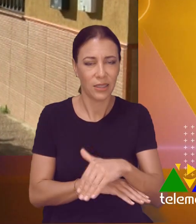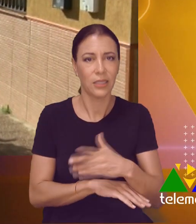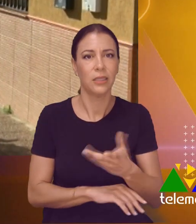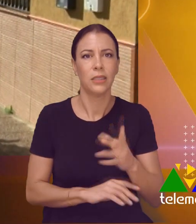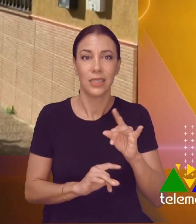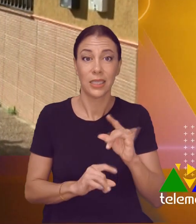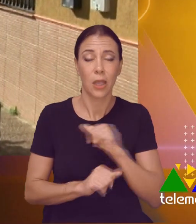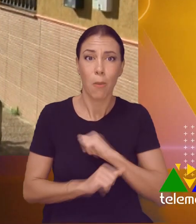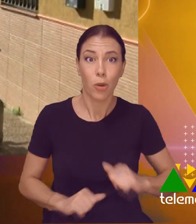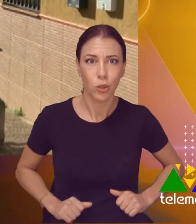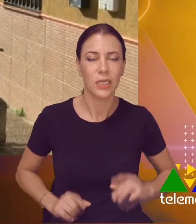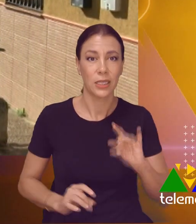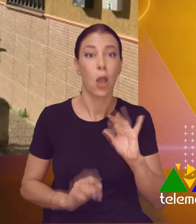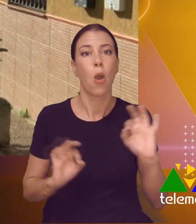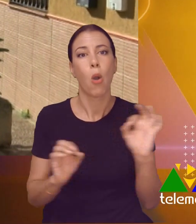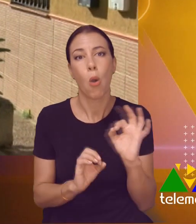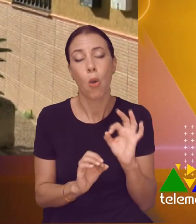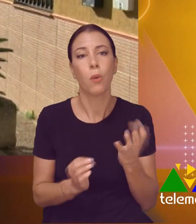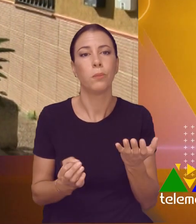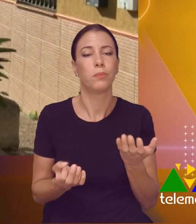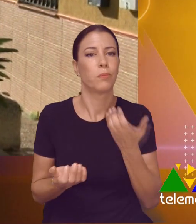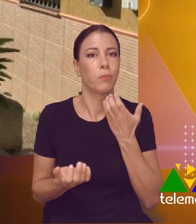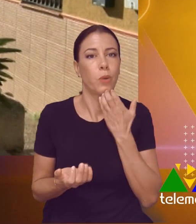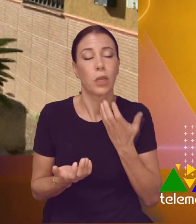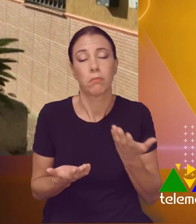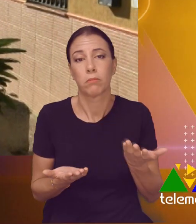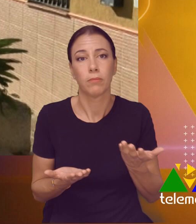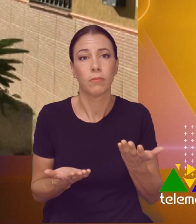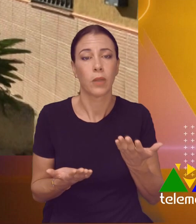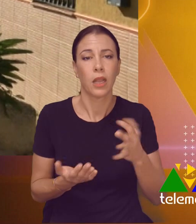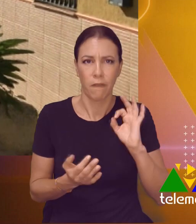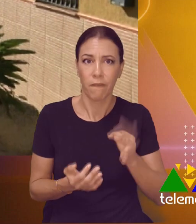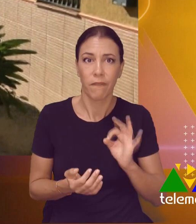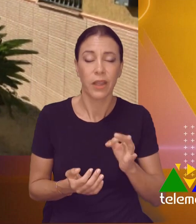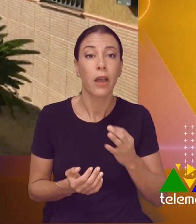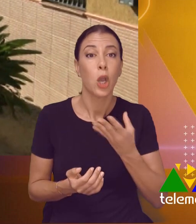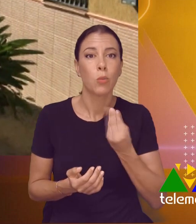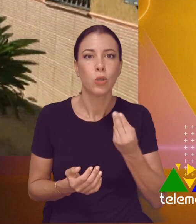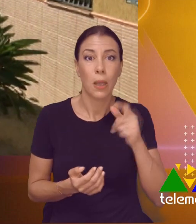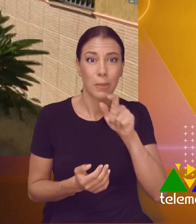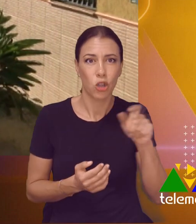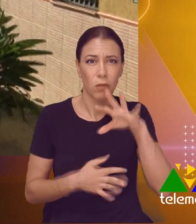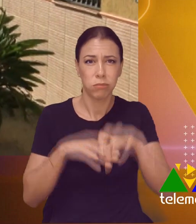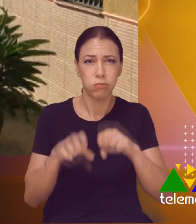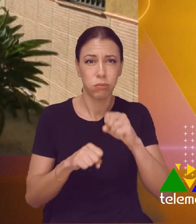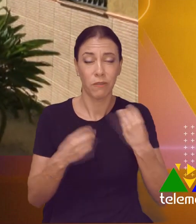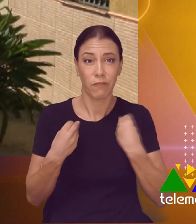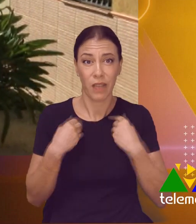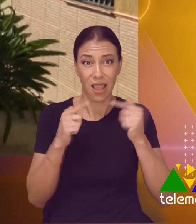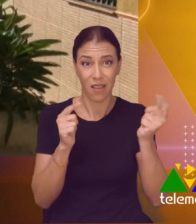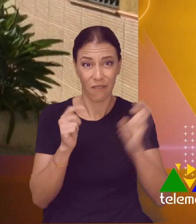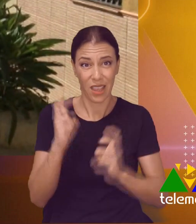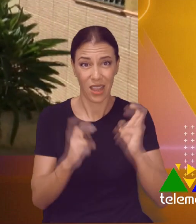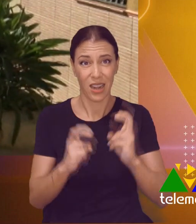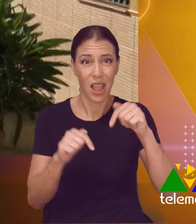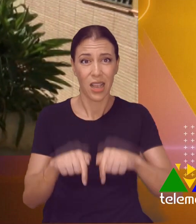a la calle. Sí, la calle de los portugueses. La calle de los portugueses, o porque es verdad que bastantes de los repobladores que